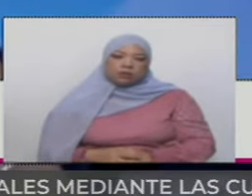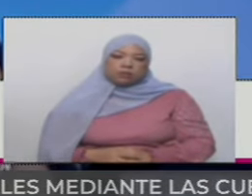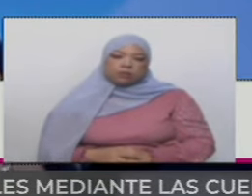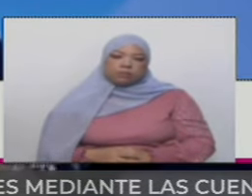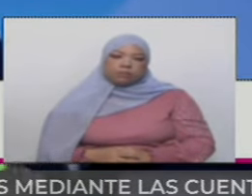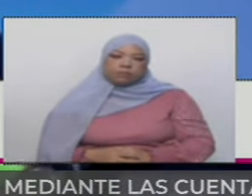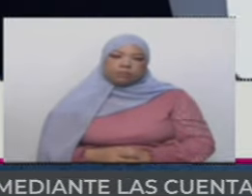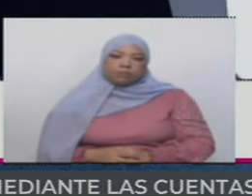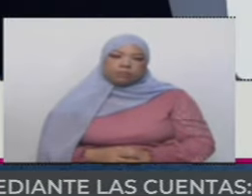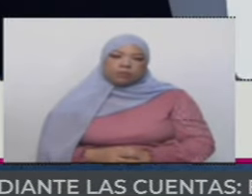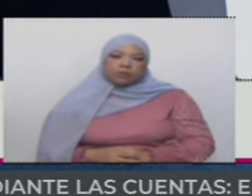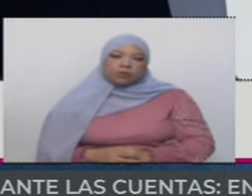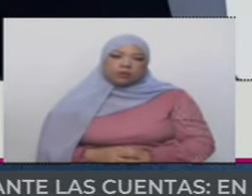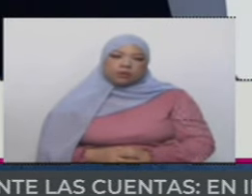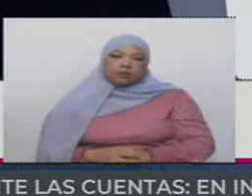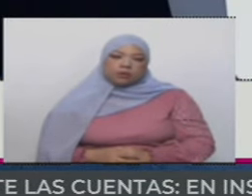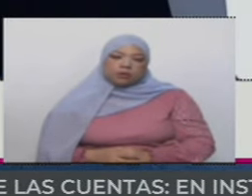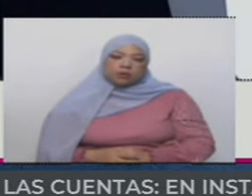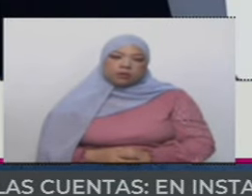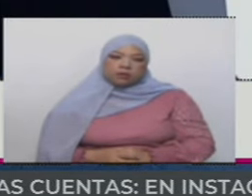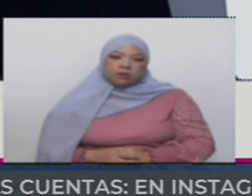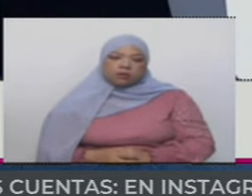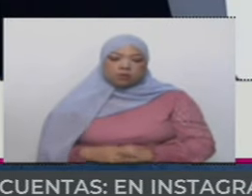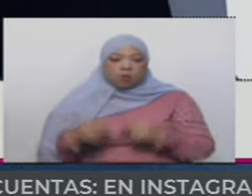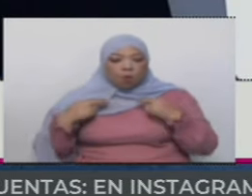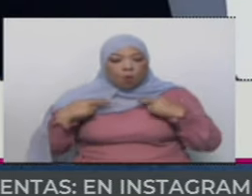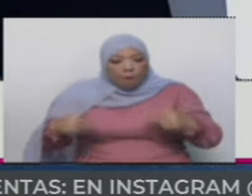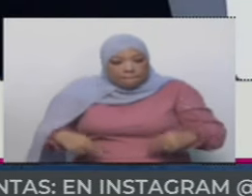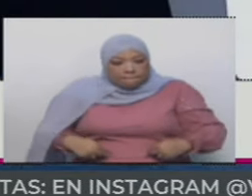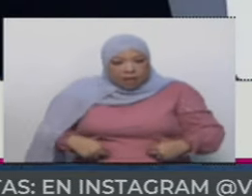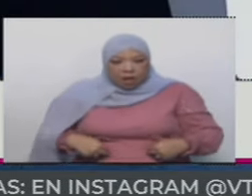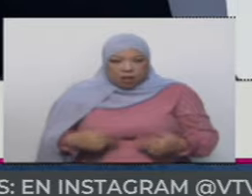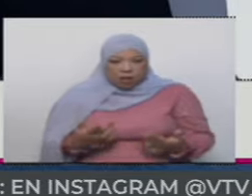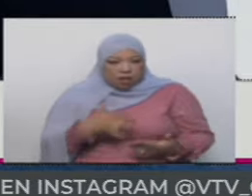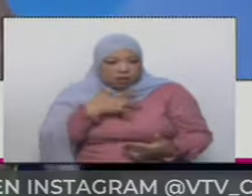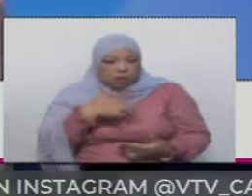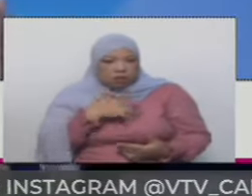utilizamos siempre la parte humana y la parte